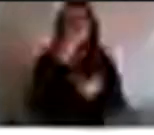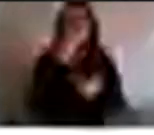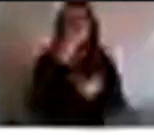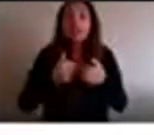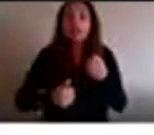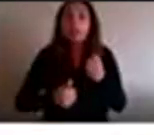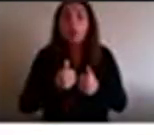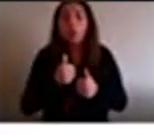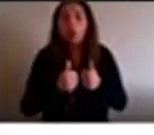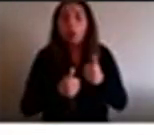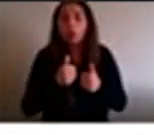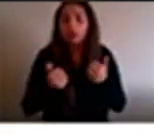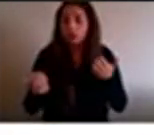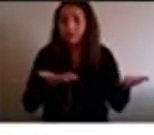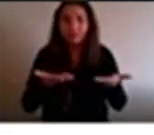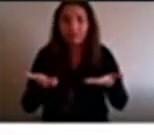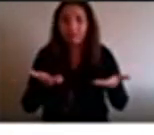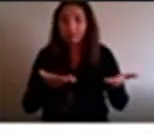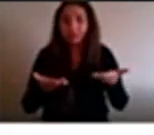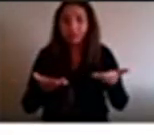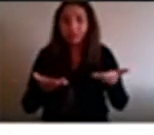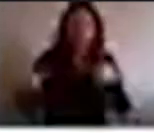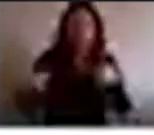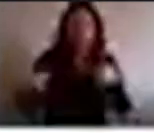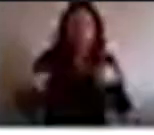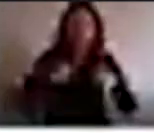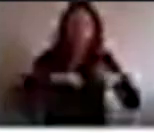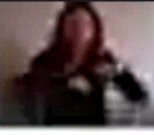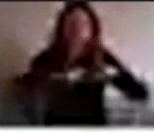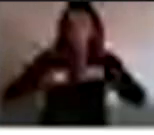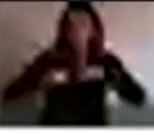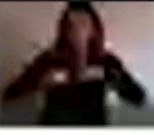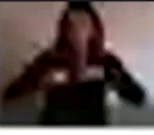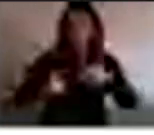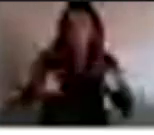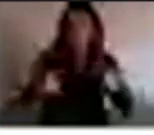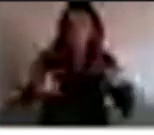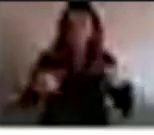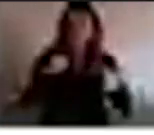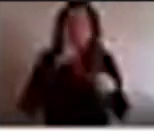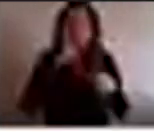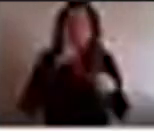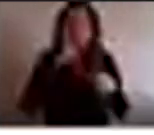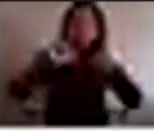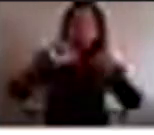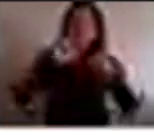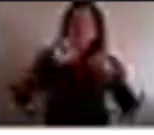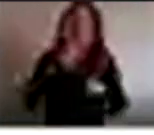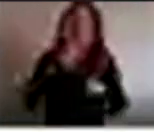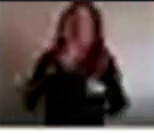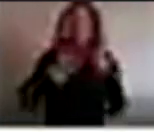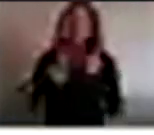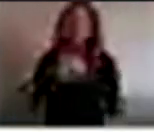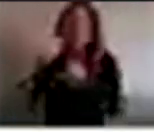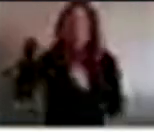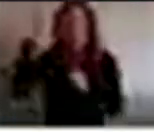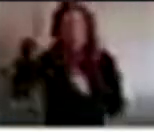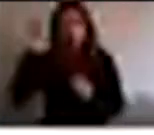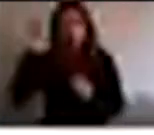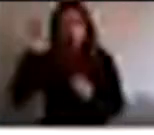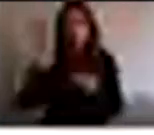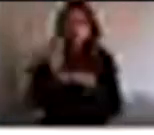implementación de este decreto? Pasamos de despedir en el año 2017 607 certificados a